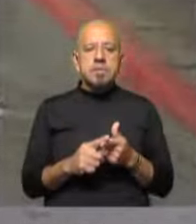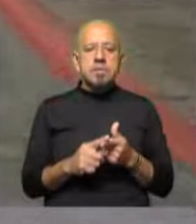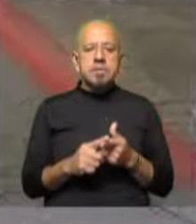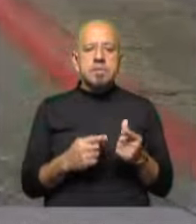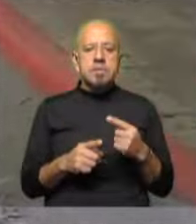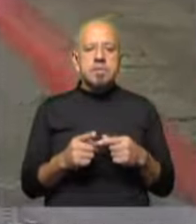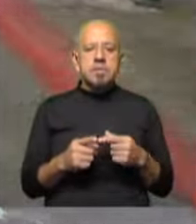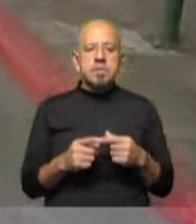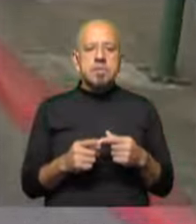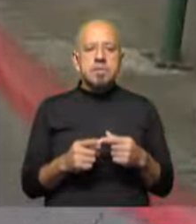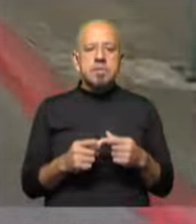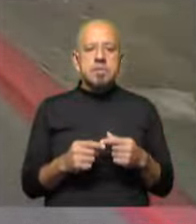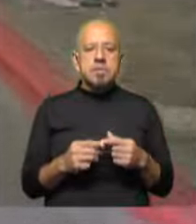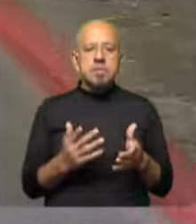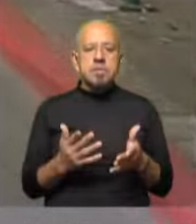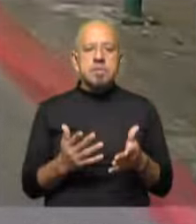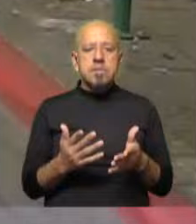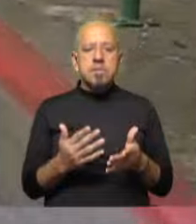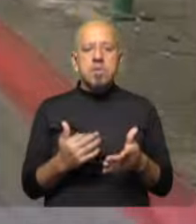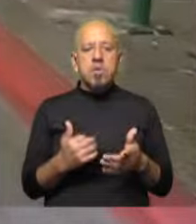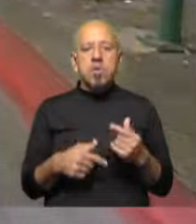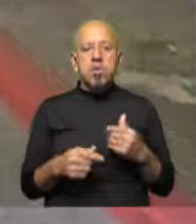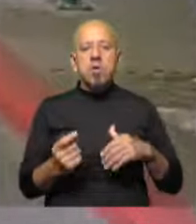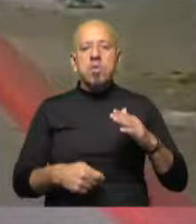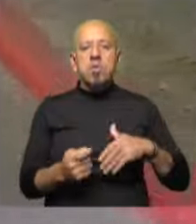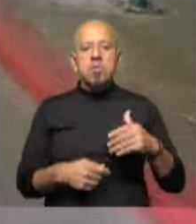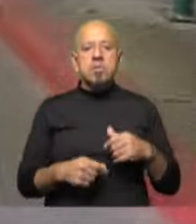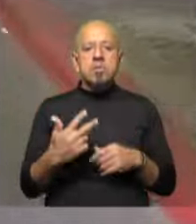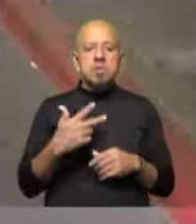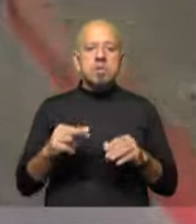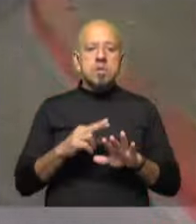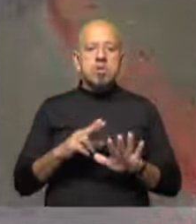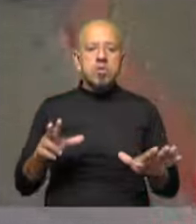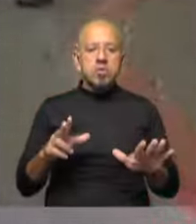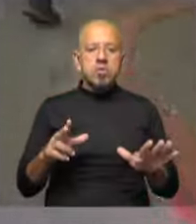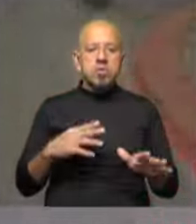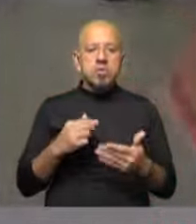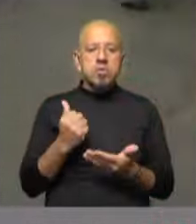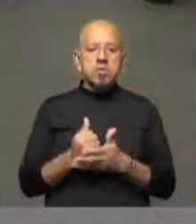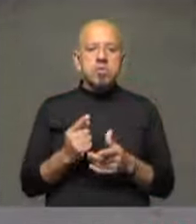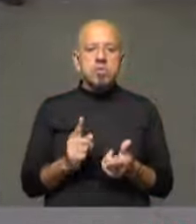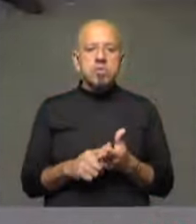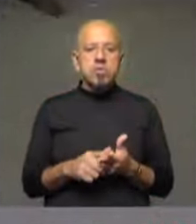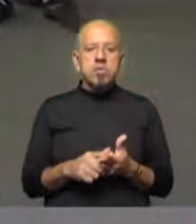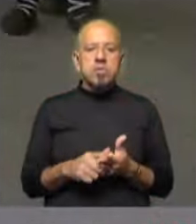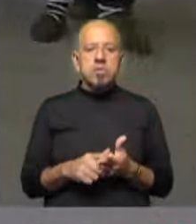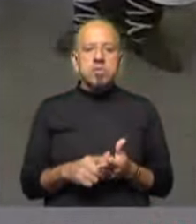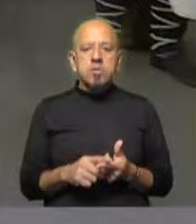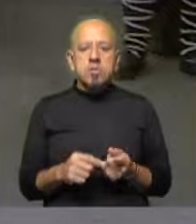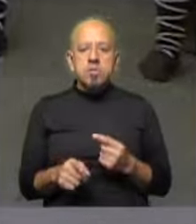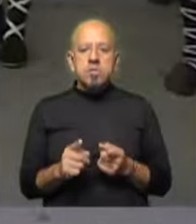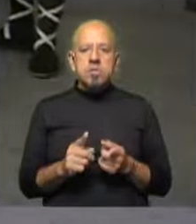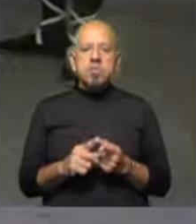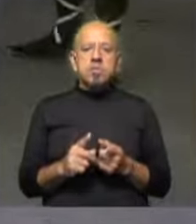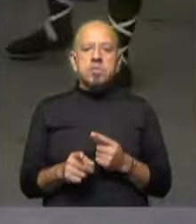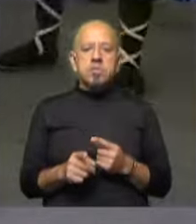las comparsas, con los conjuntos que van a participar, con los 38 conjuntos que van a participar del conjunto de agrupaciones carnavalescas de